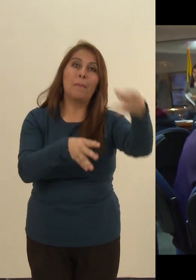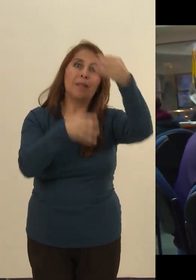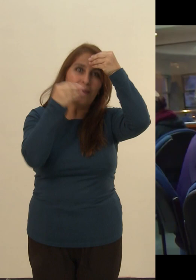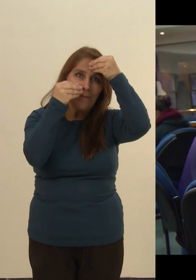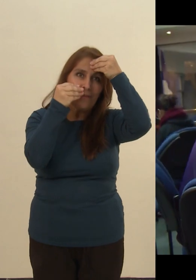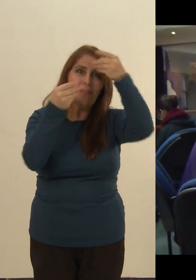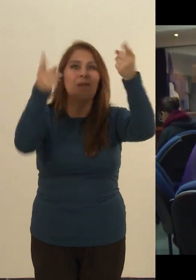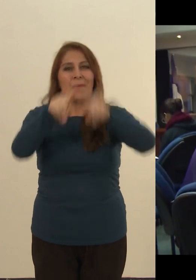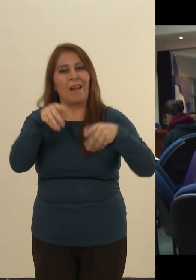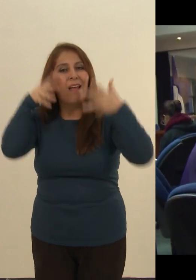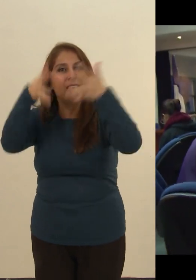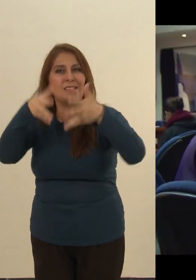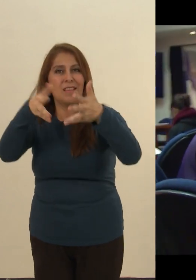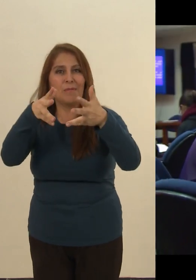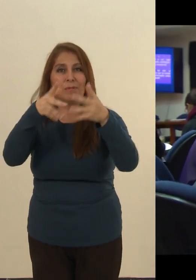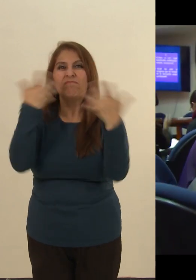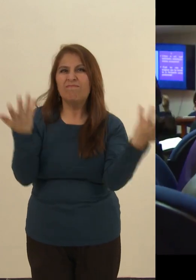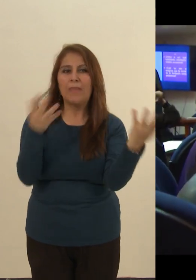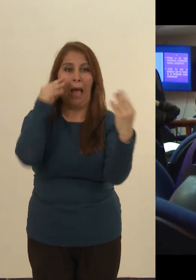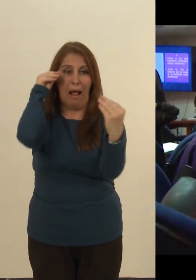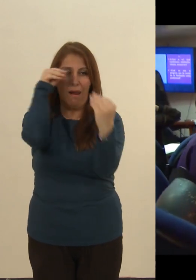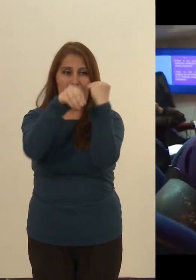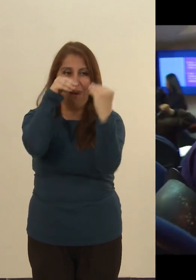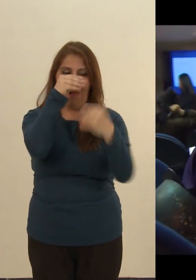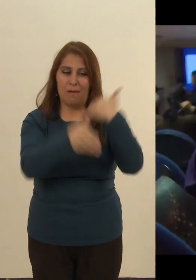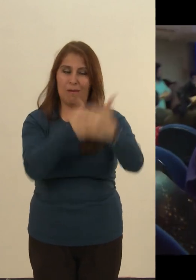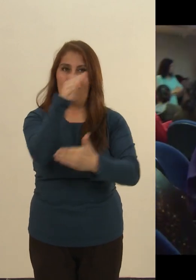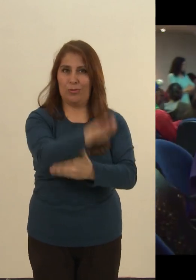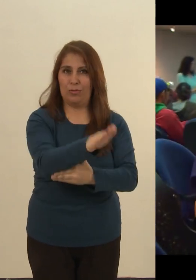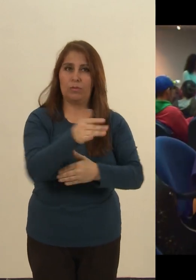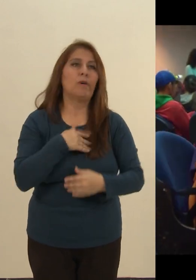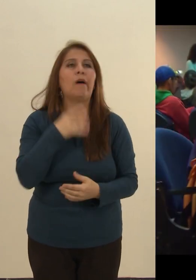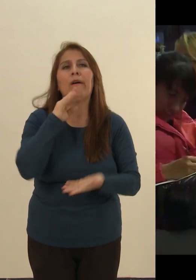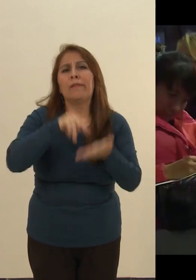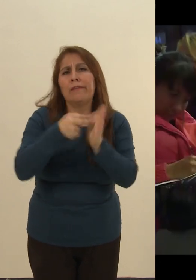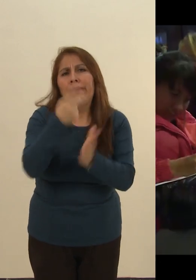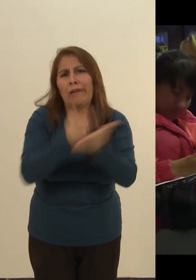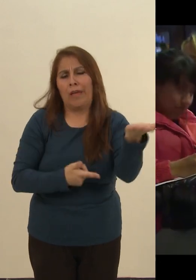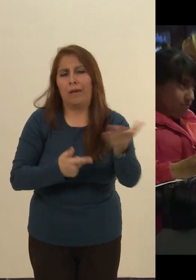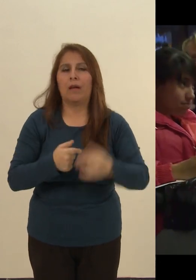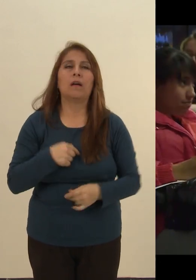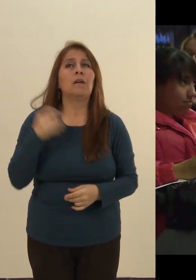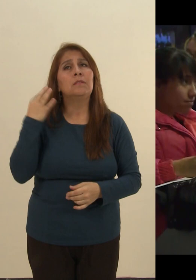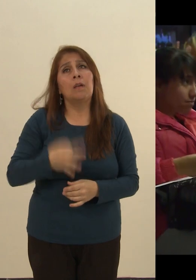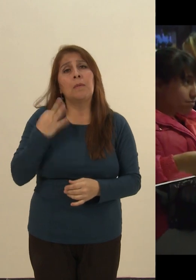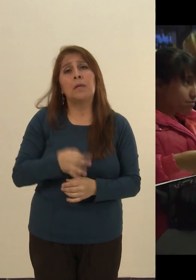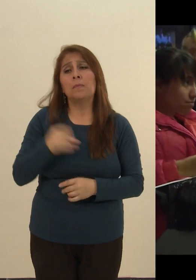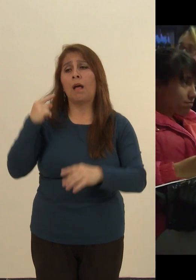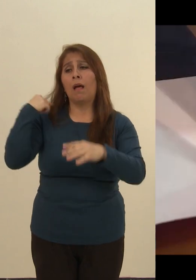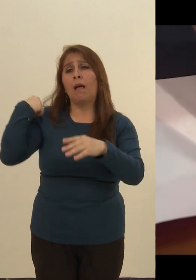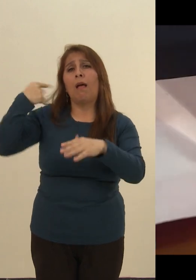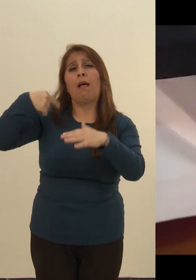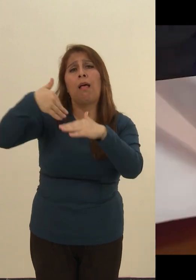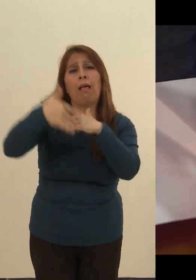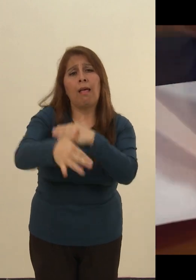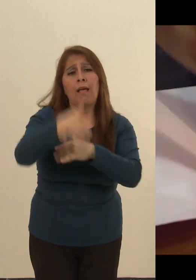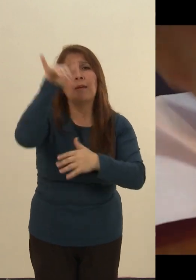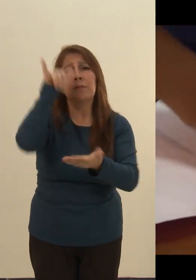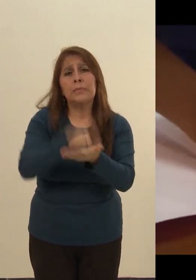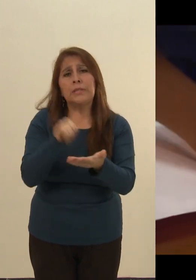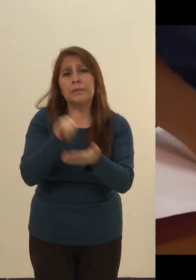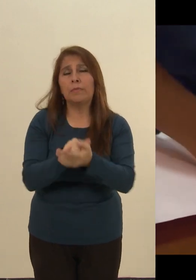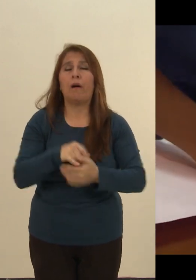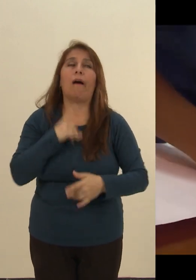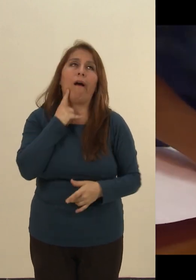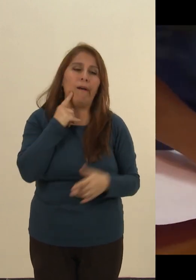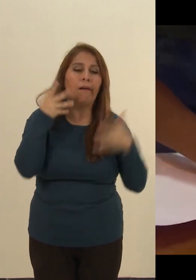de el aprendizaje y la enseñanza. Es decir, que nosotros salgamos de lo que tradicionalmente